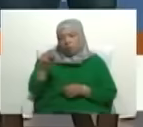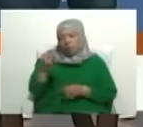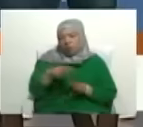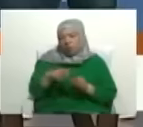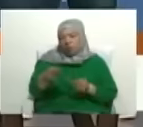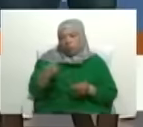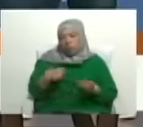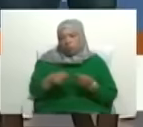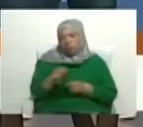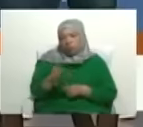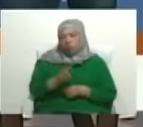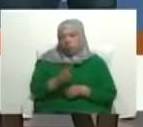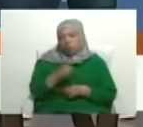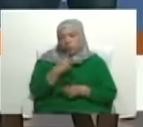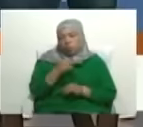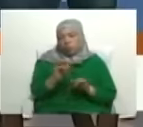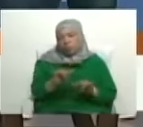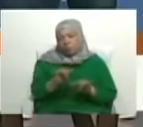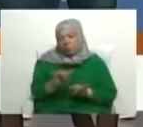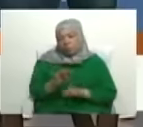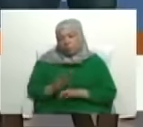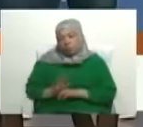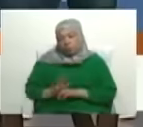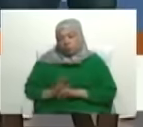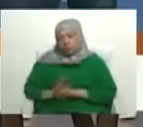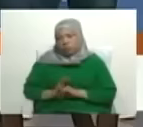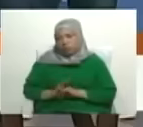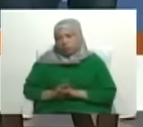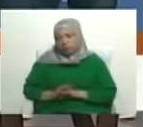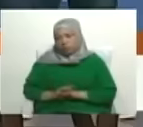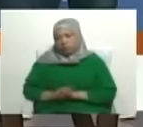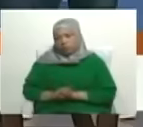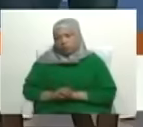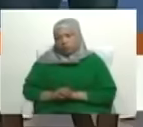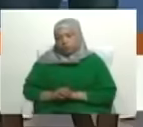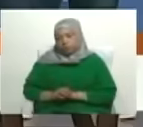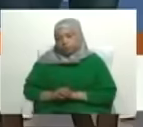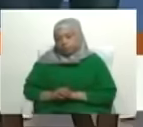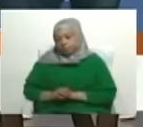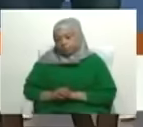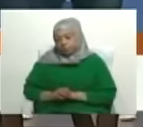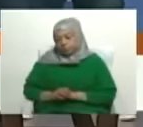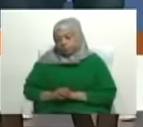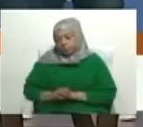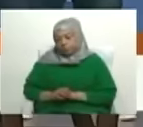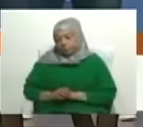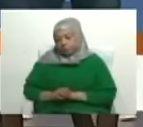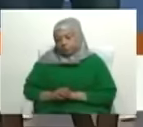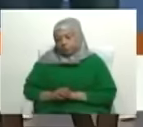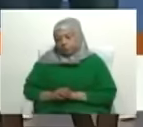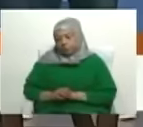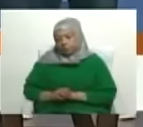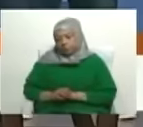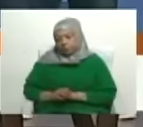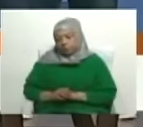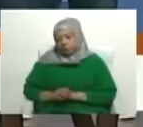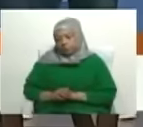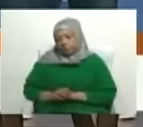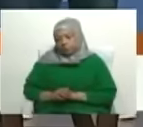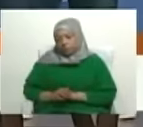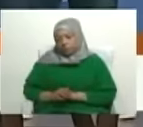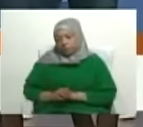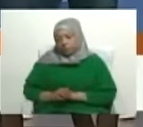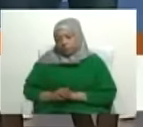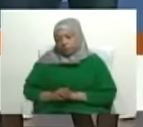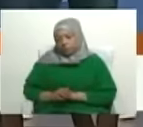Lo dices tú. Yo quisiera, sé que queda